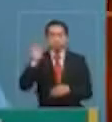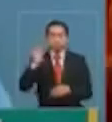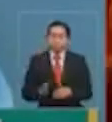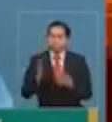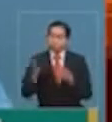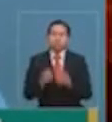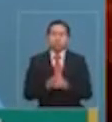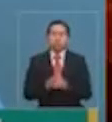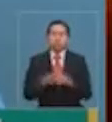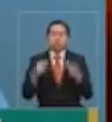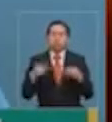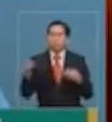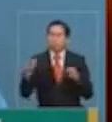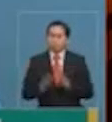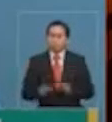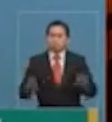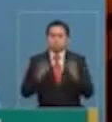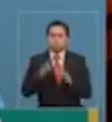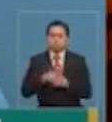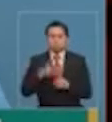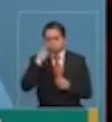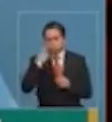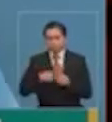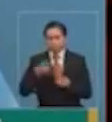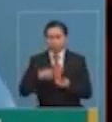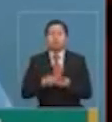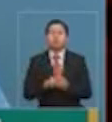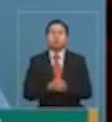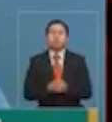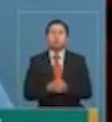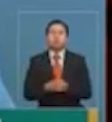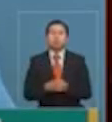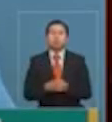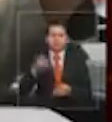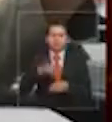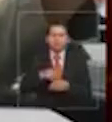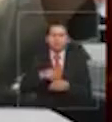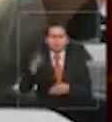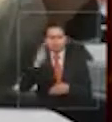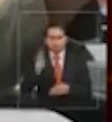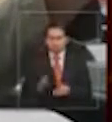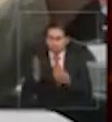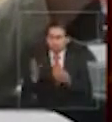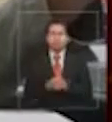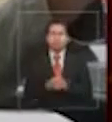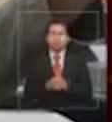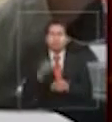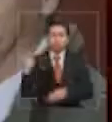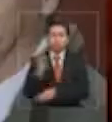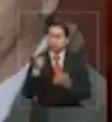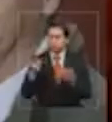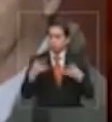ser contrario a las políticas del gobierno del presidente Evo Morales, ya no se podría